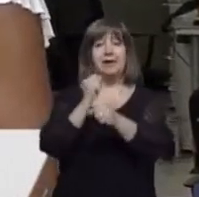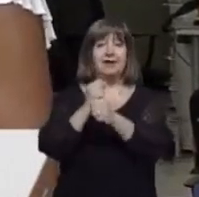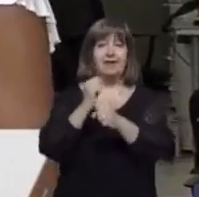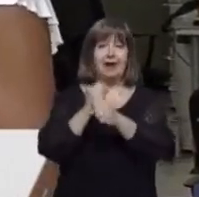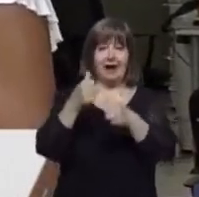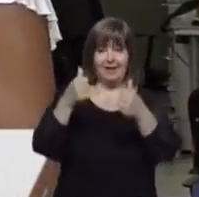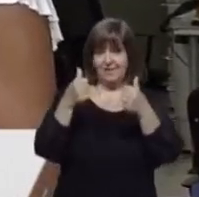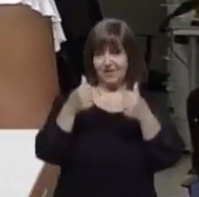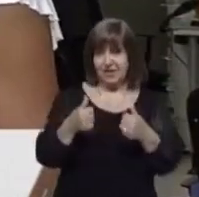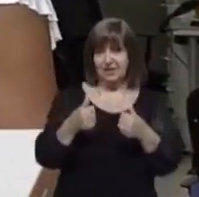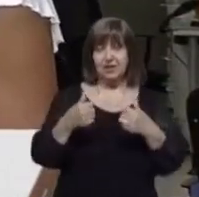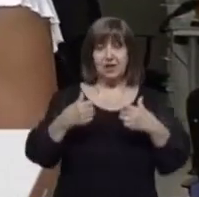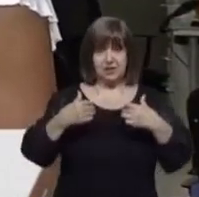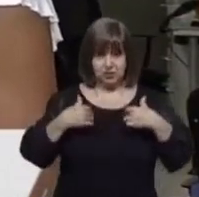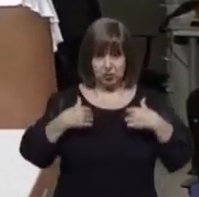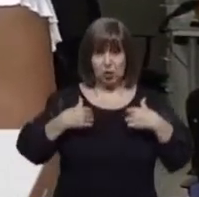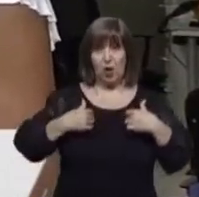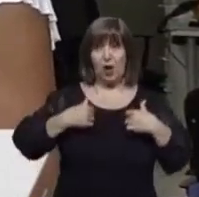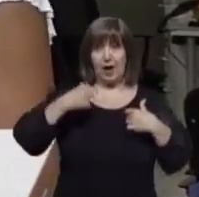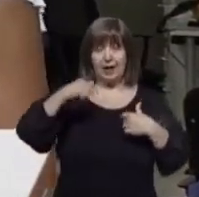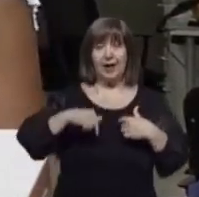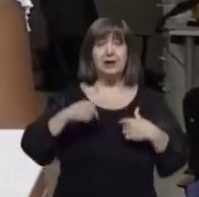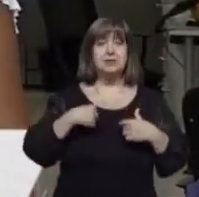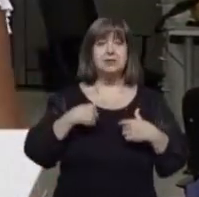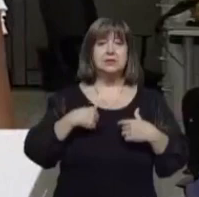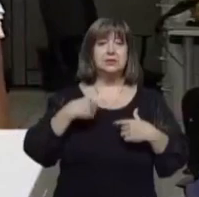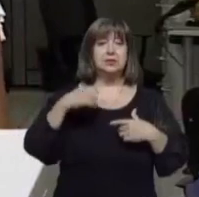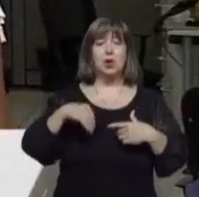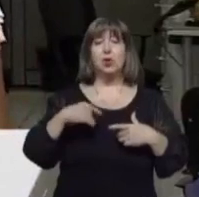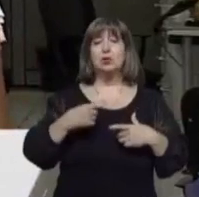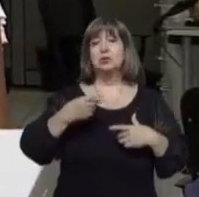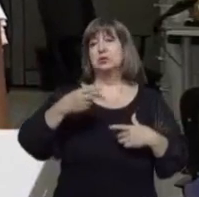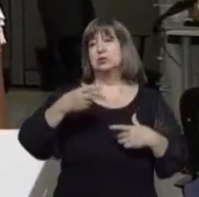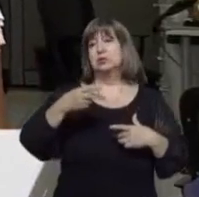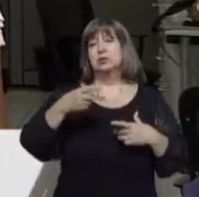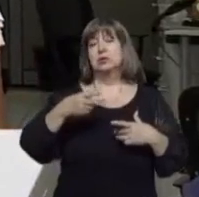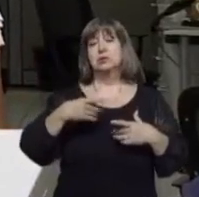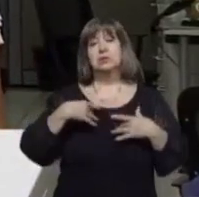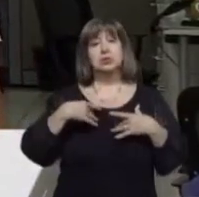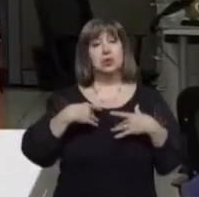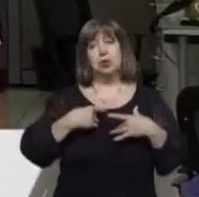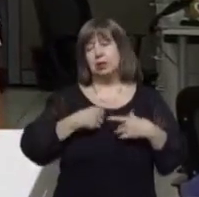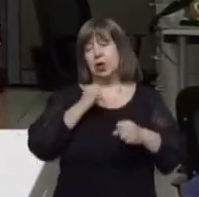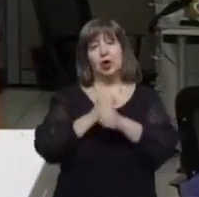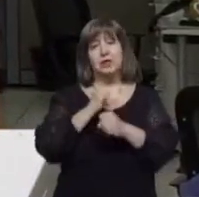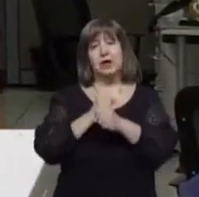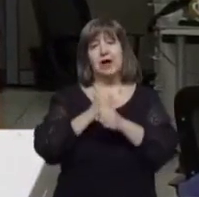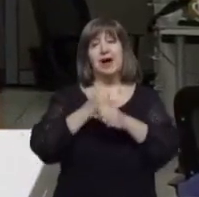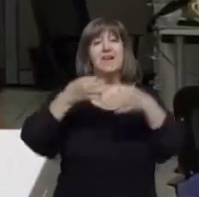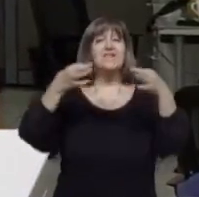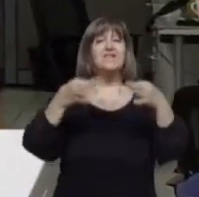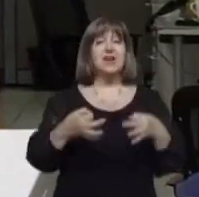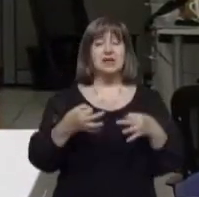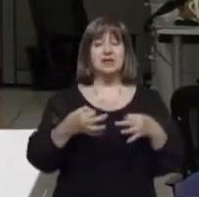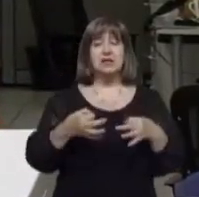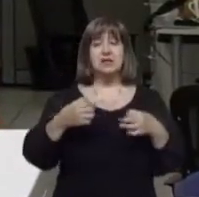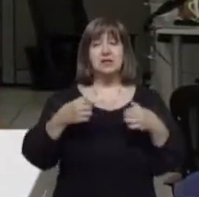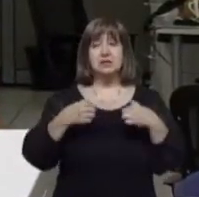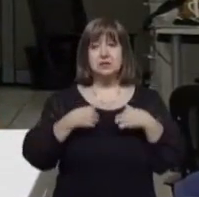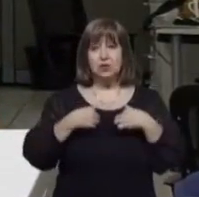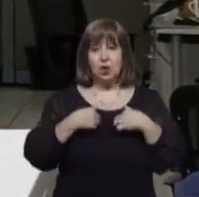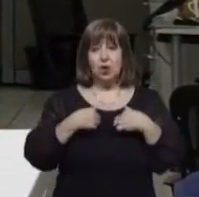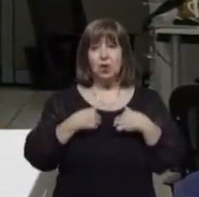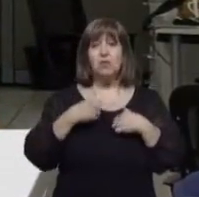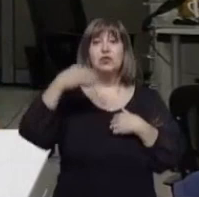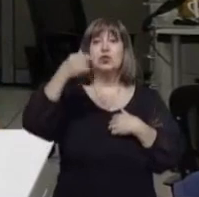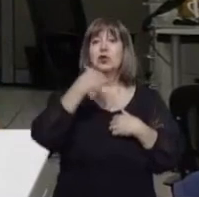si hoy yo estoy acá, Marisol, tengo que ocupar ese lugar a la perfección y dar lo mejor de mí, esté o no esté seguro de lo